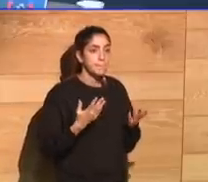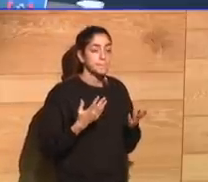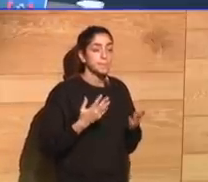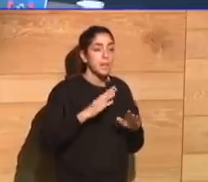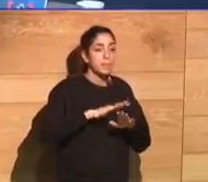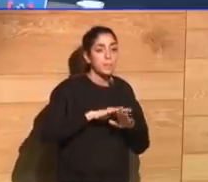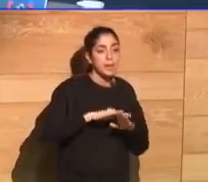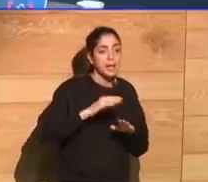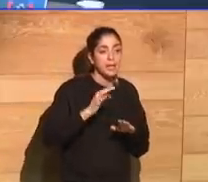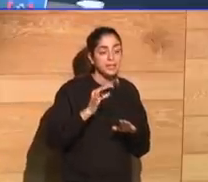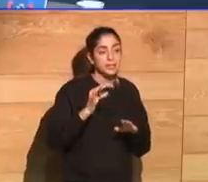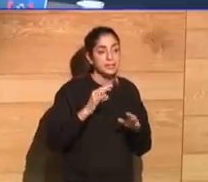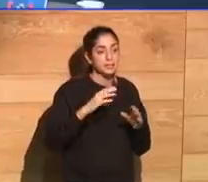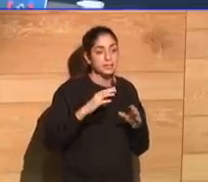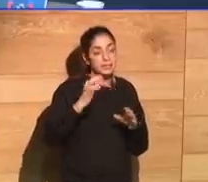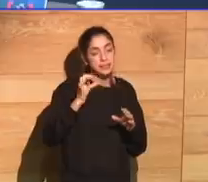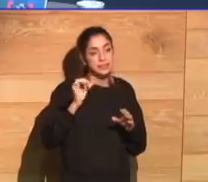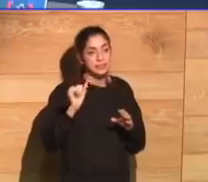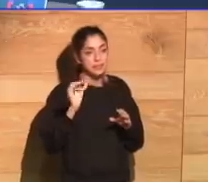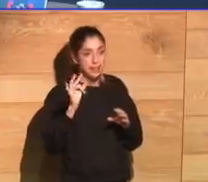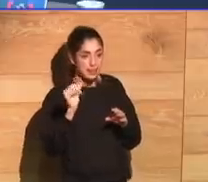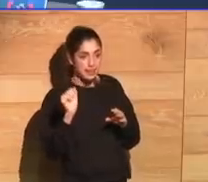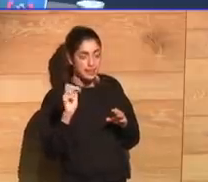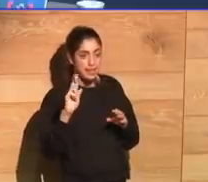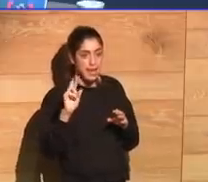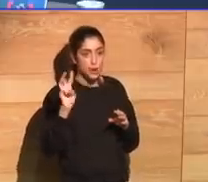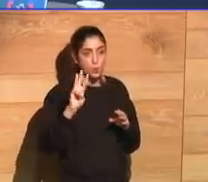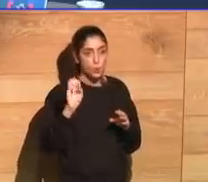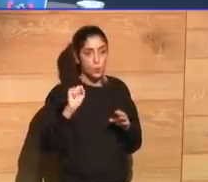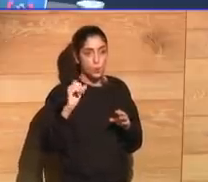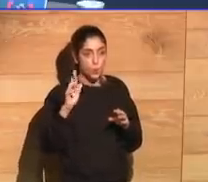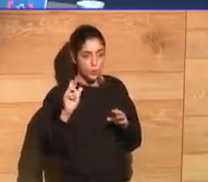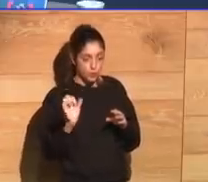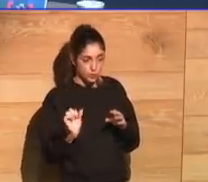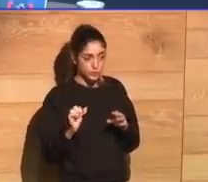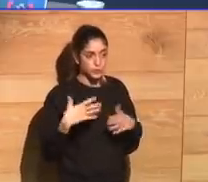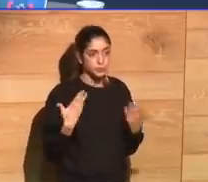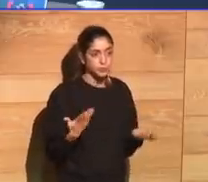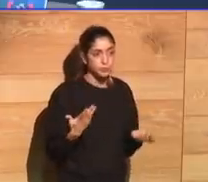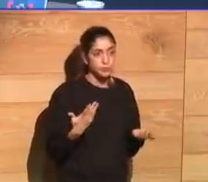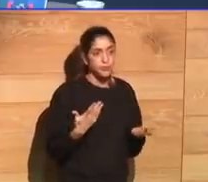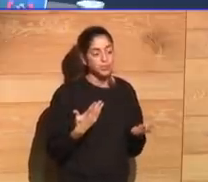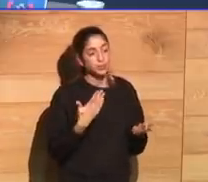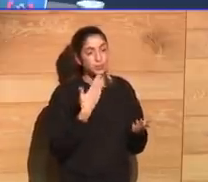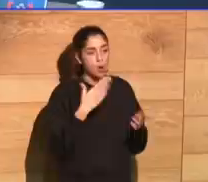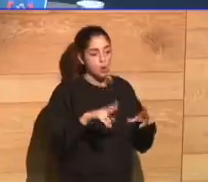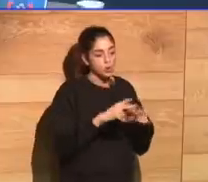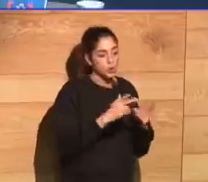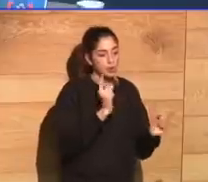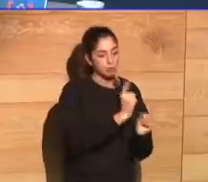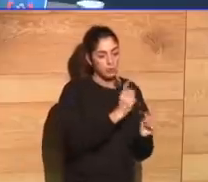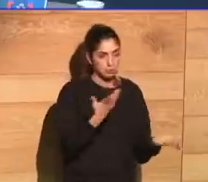precisamente. Y fijaos qué elección, claro, porque es... indisociable la música de... Es, no solo es indisociable, sino que es el 30%